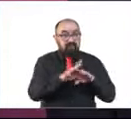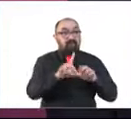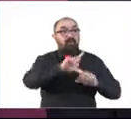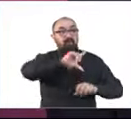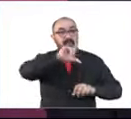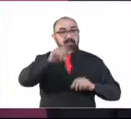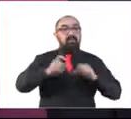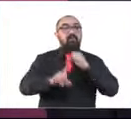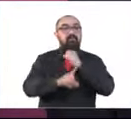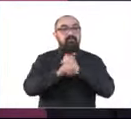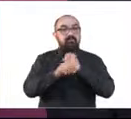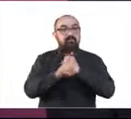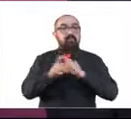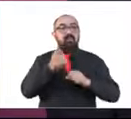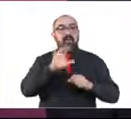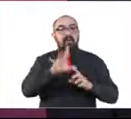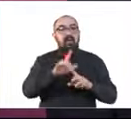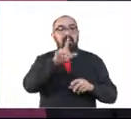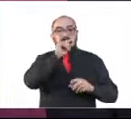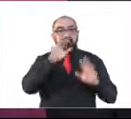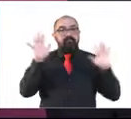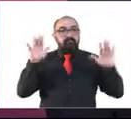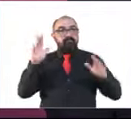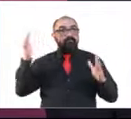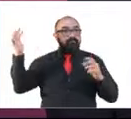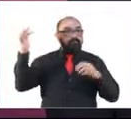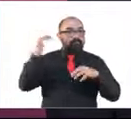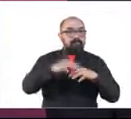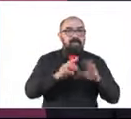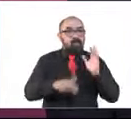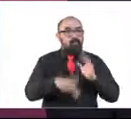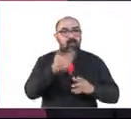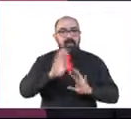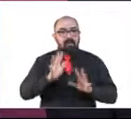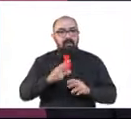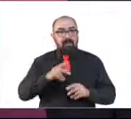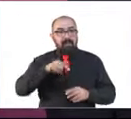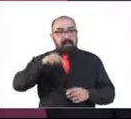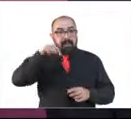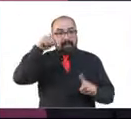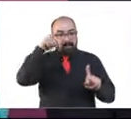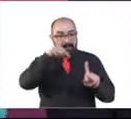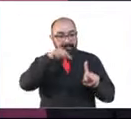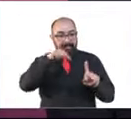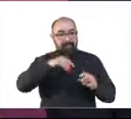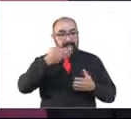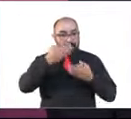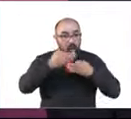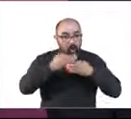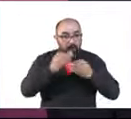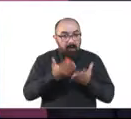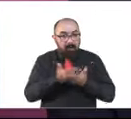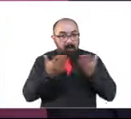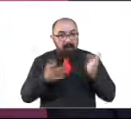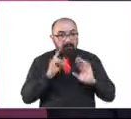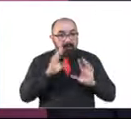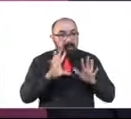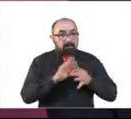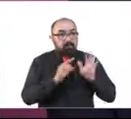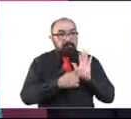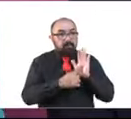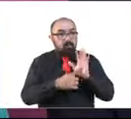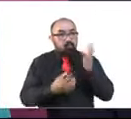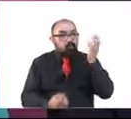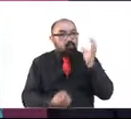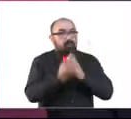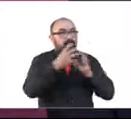afectaba a las aves migratorias y a la biodiversidad. Aquí en la ciudad hemos demostrado que sencillamente con abrir nuevos cuerpos